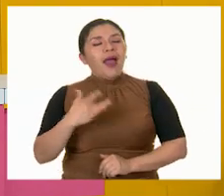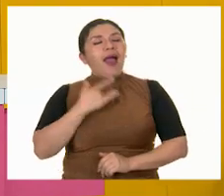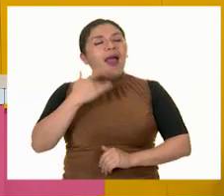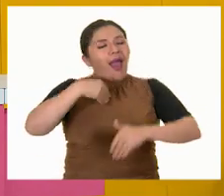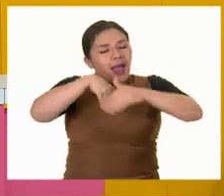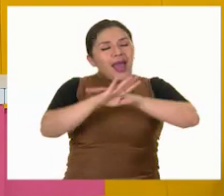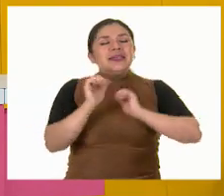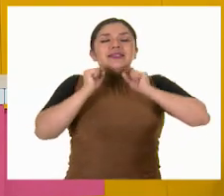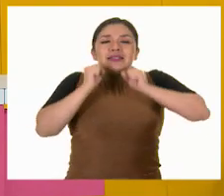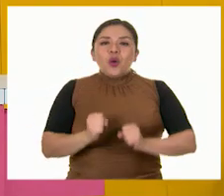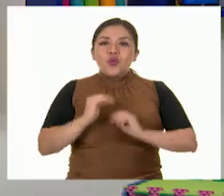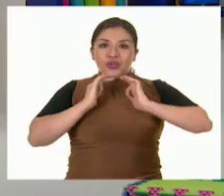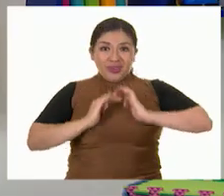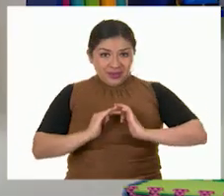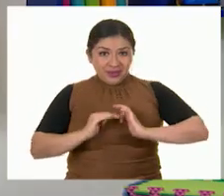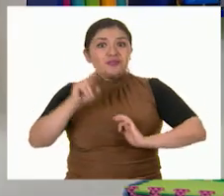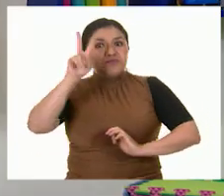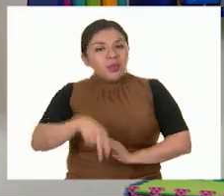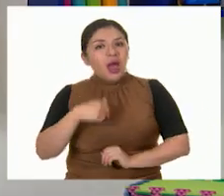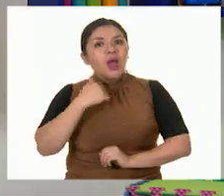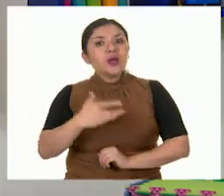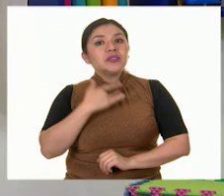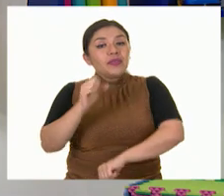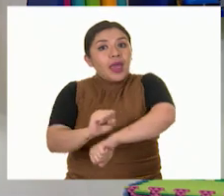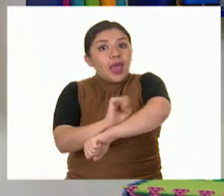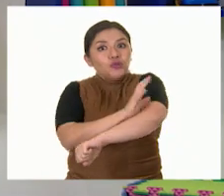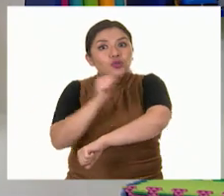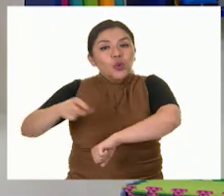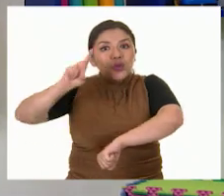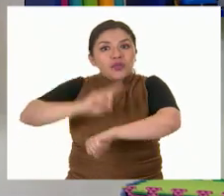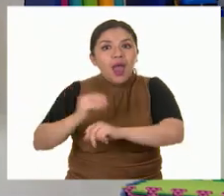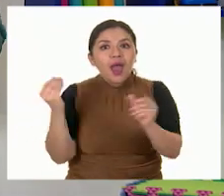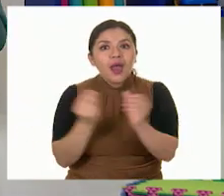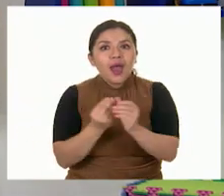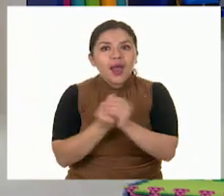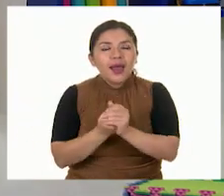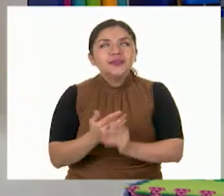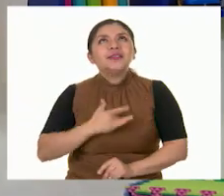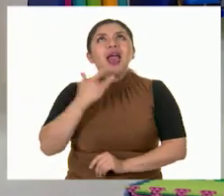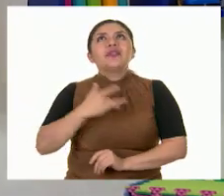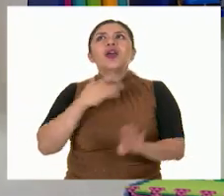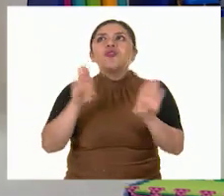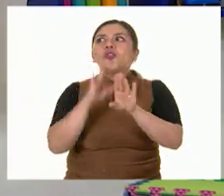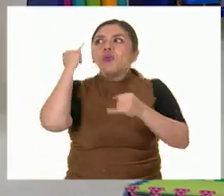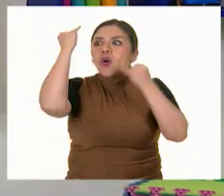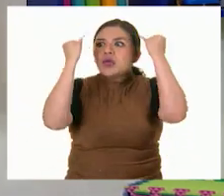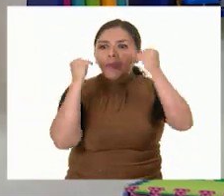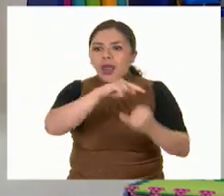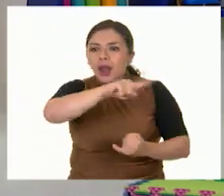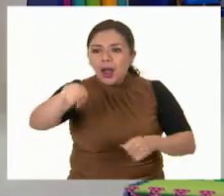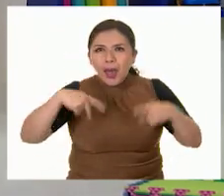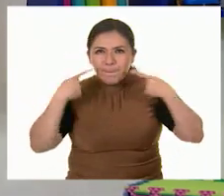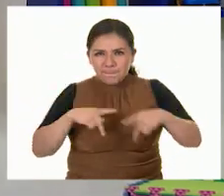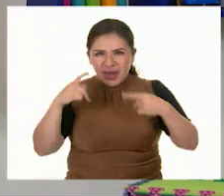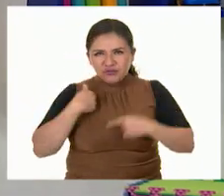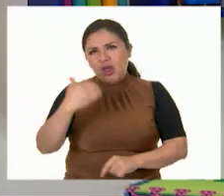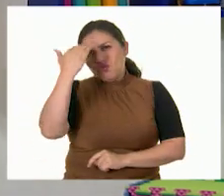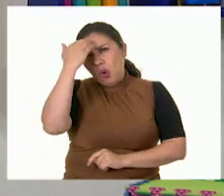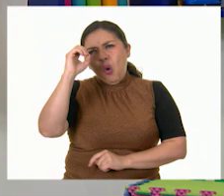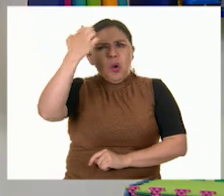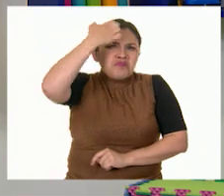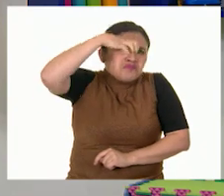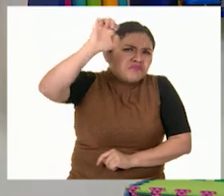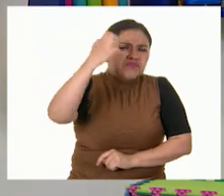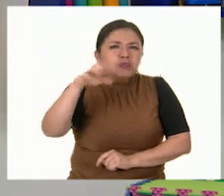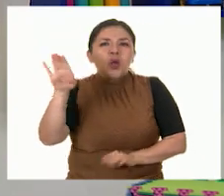y tranquilos. He sentido mucha emoción con esta clase. Es agradable imaginar a las personas conocidas y desconocidas